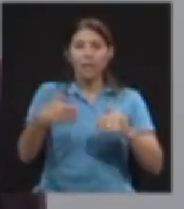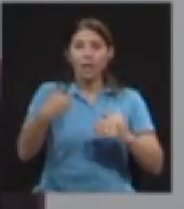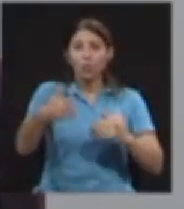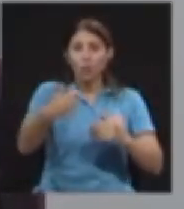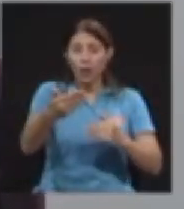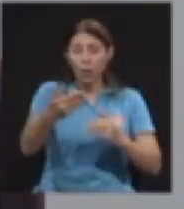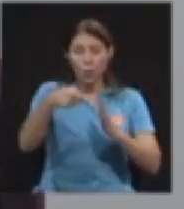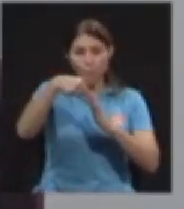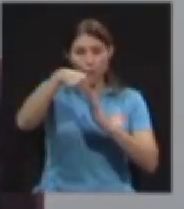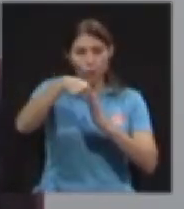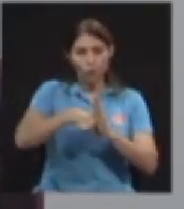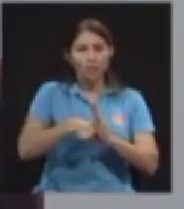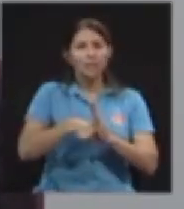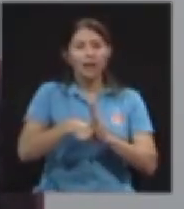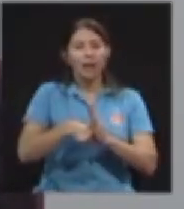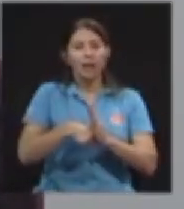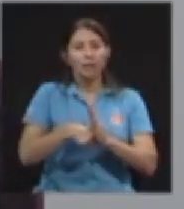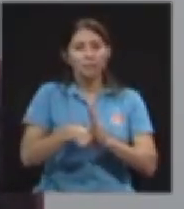profundizará